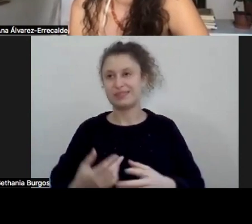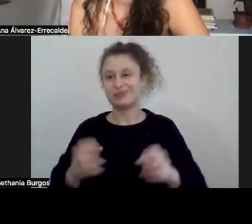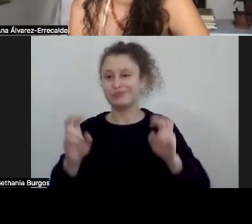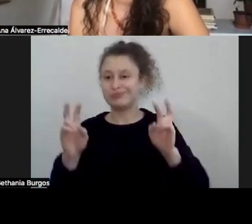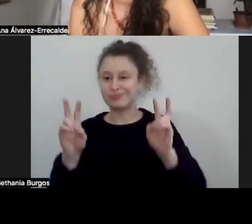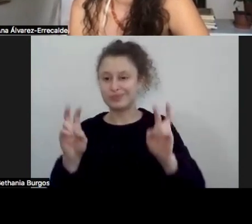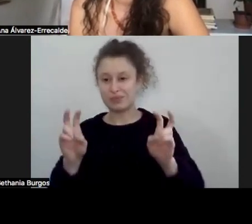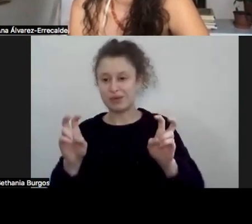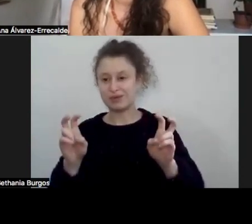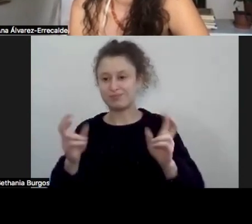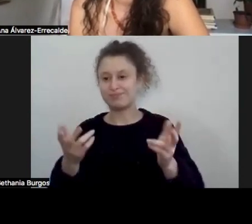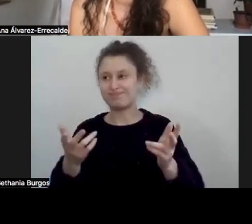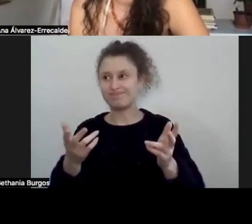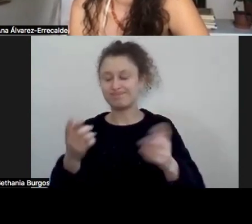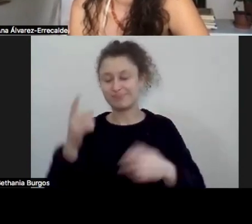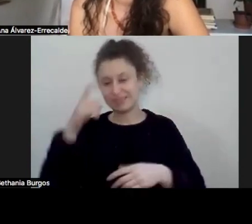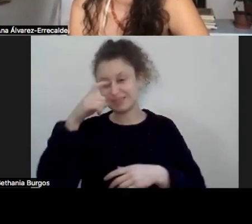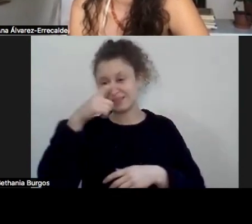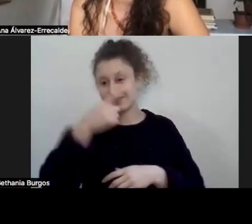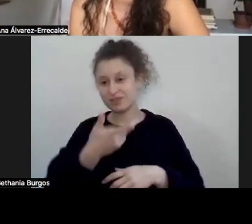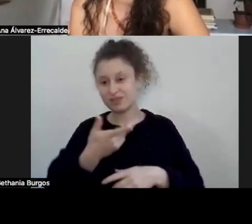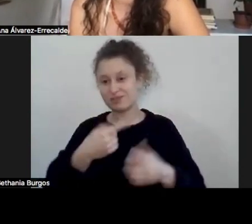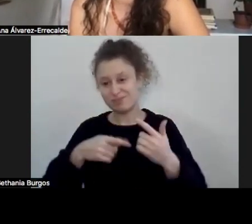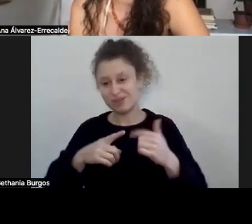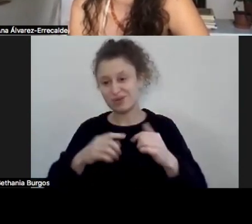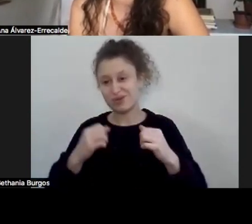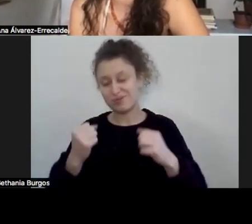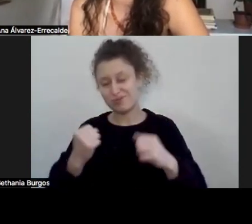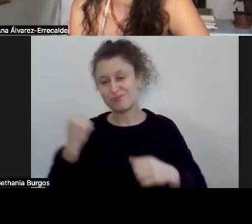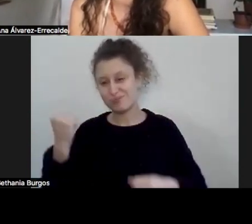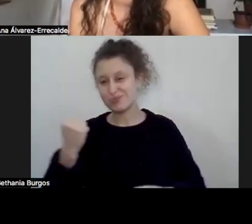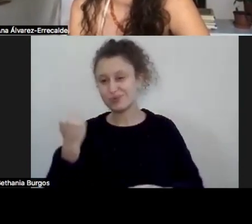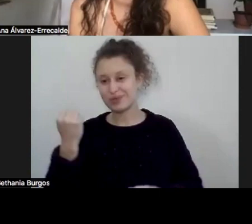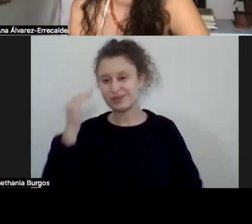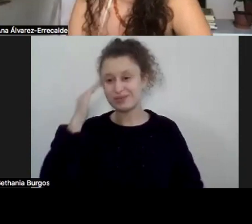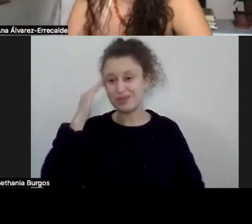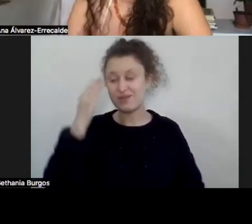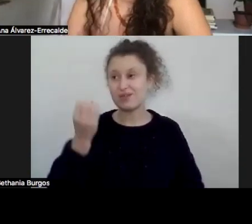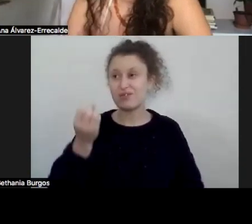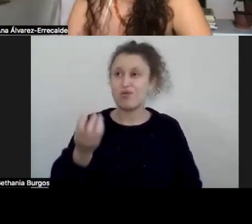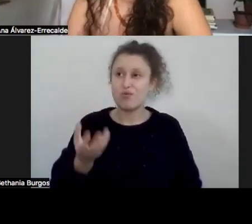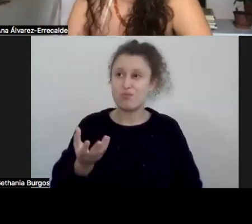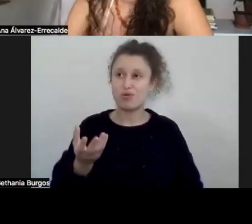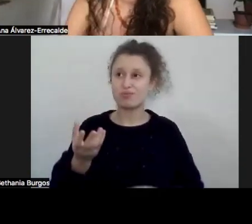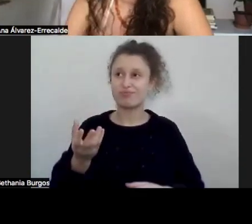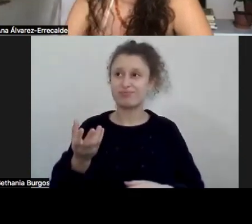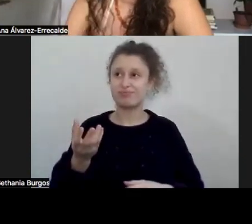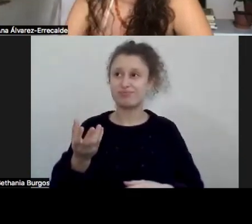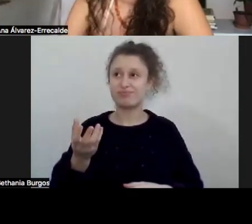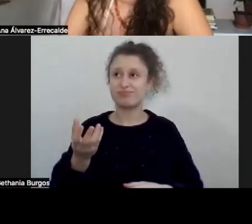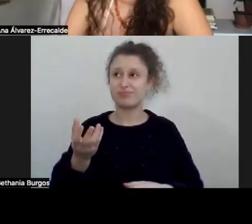a nuestros seres queridos, ¿no? De qué forma poder acompañarlos.